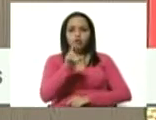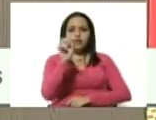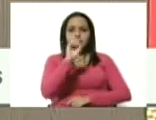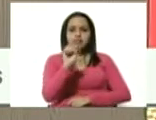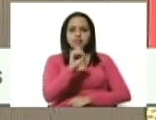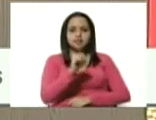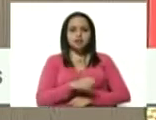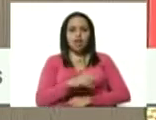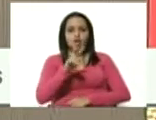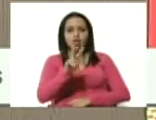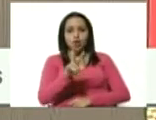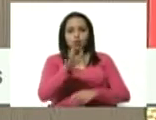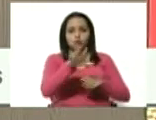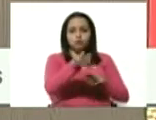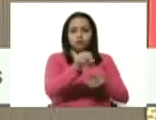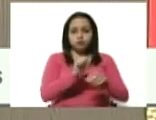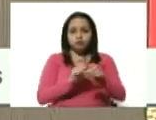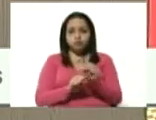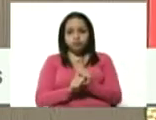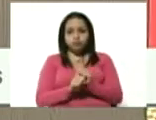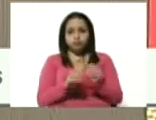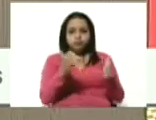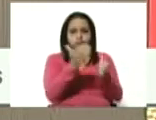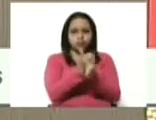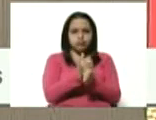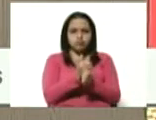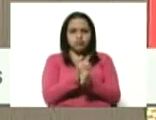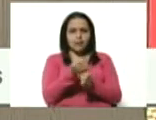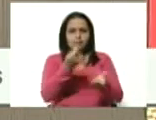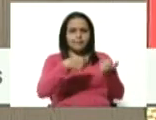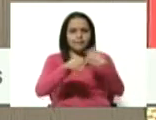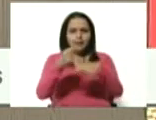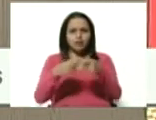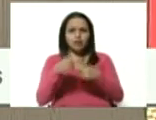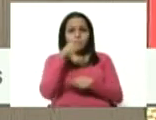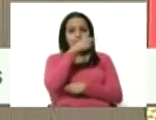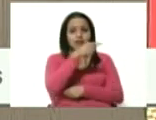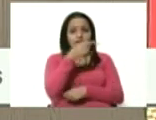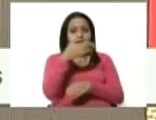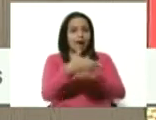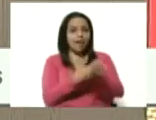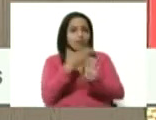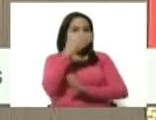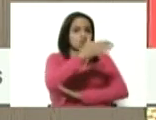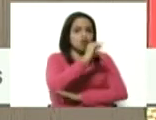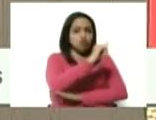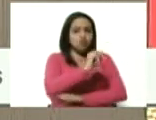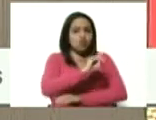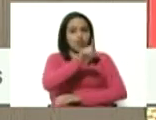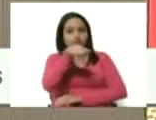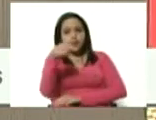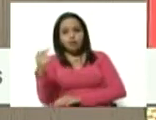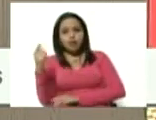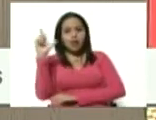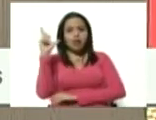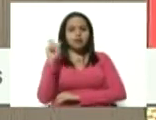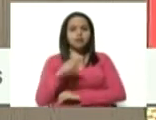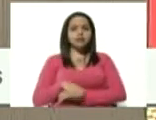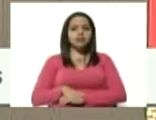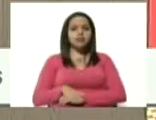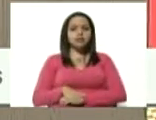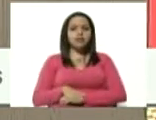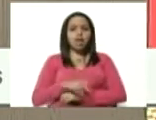comerciantes captados con vínculo en el foco del mercado de las pulgas del estado Zulia, y 2 casos de estos 5